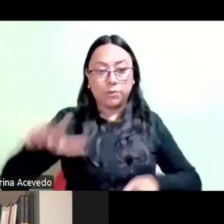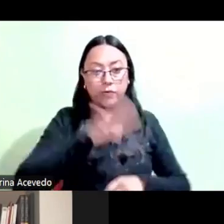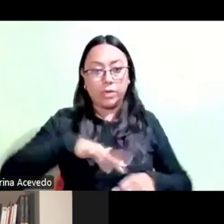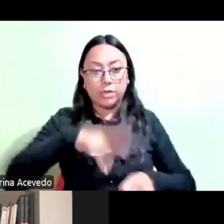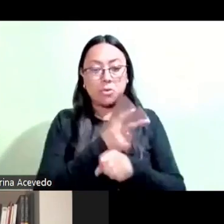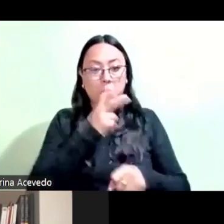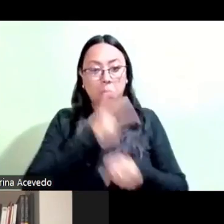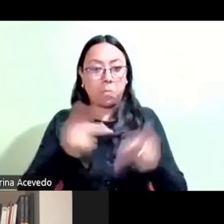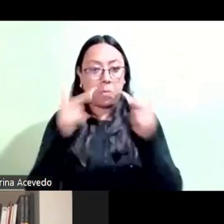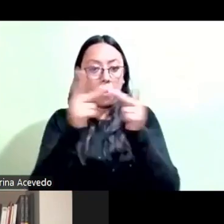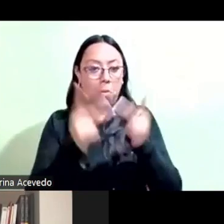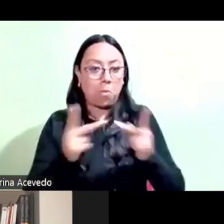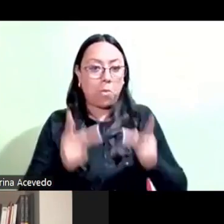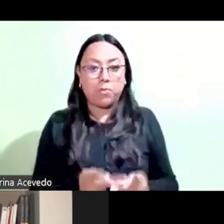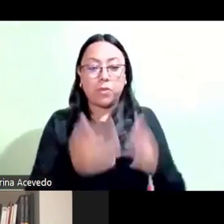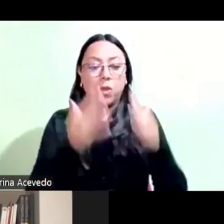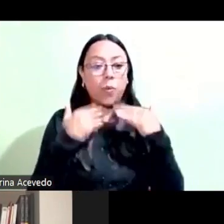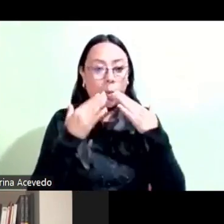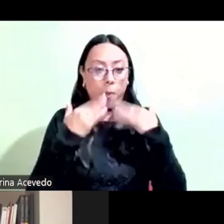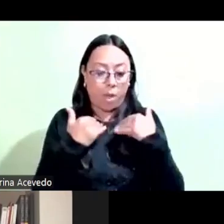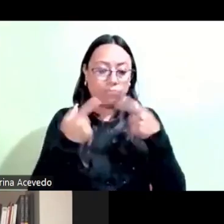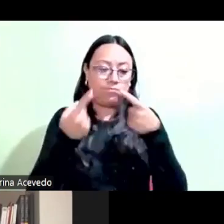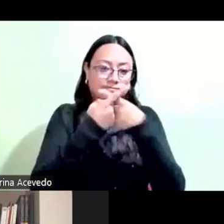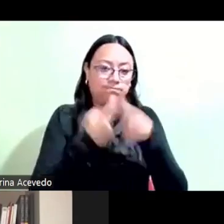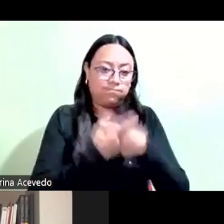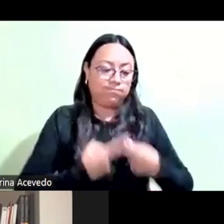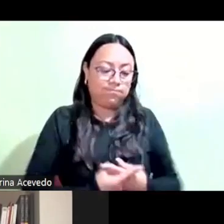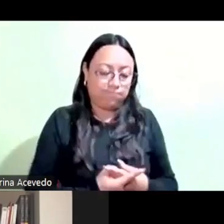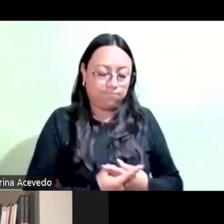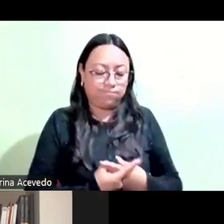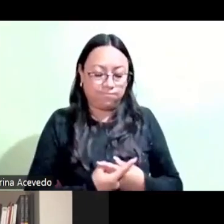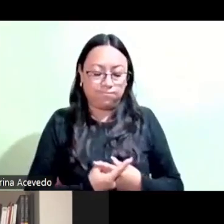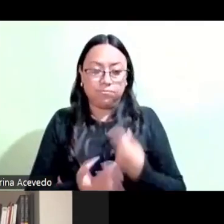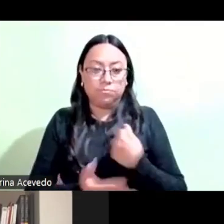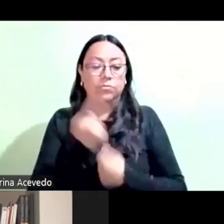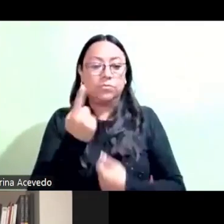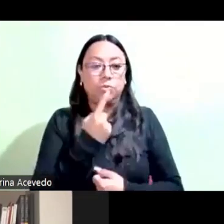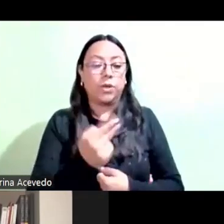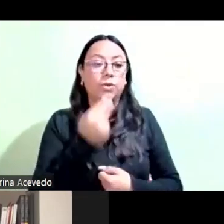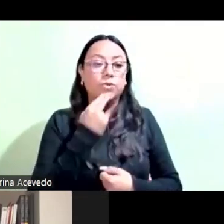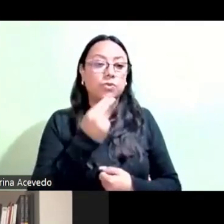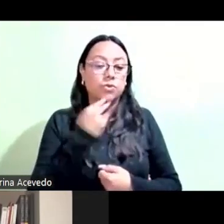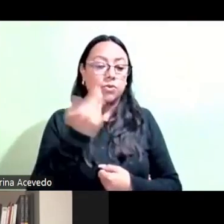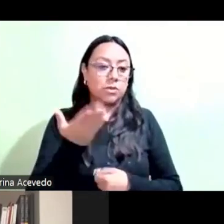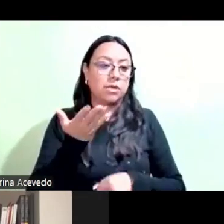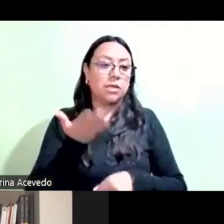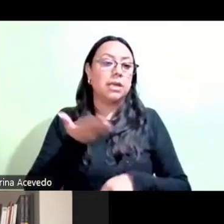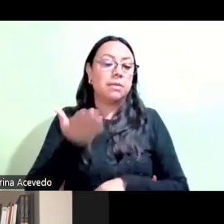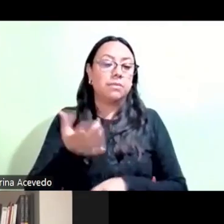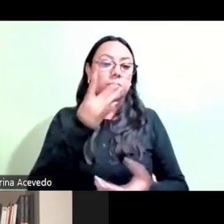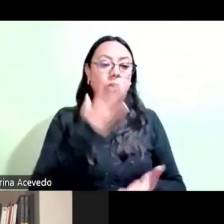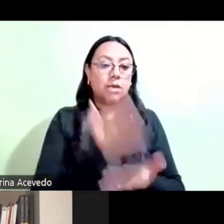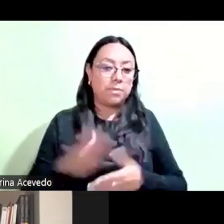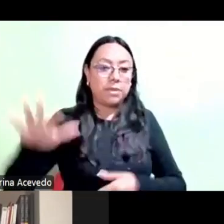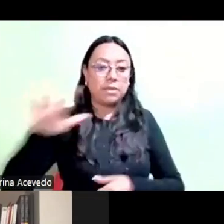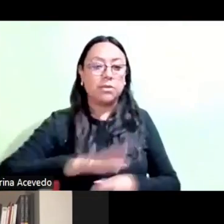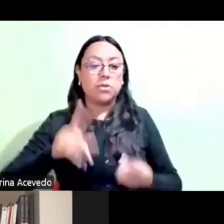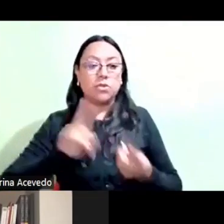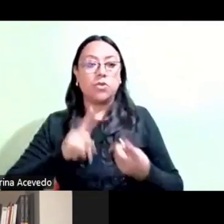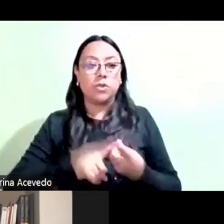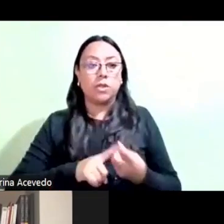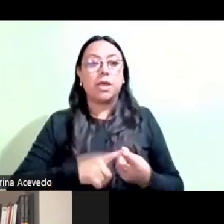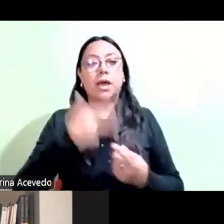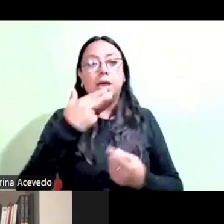acuerdo con la tabla de compatibilidad de usos de suelo del programa parcial, ya que los usos que solicita son autorizados en zonificaciones